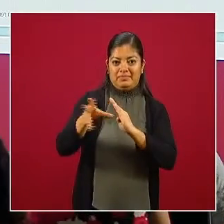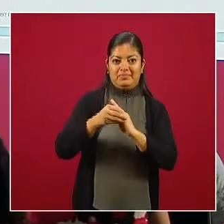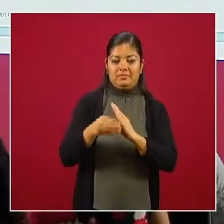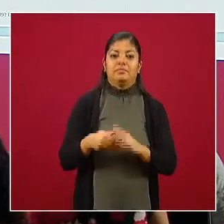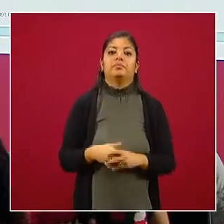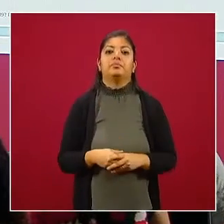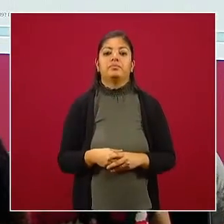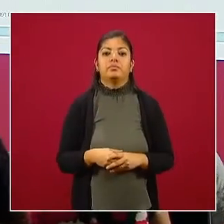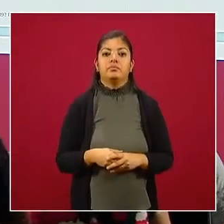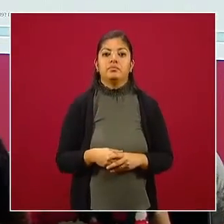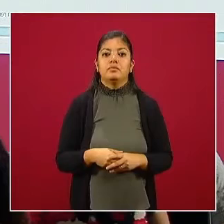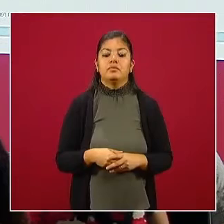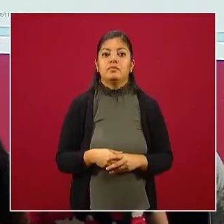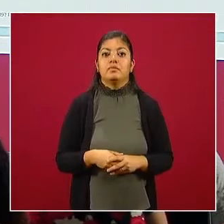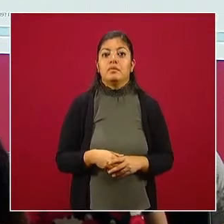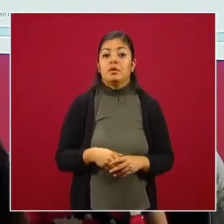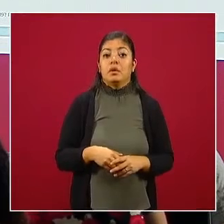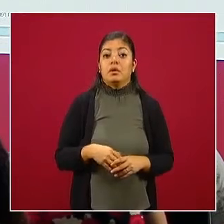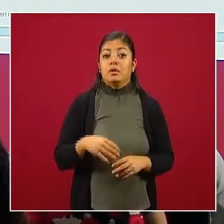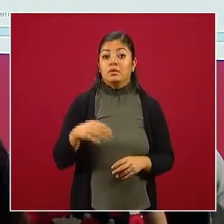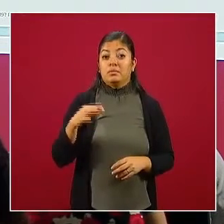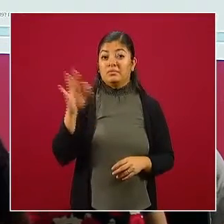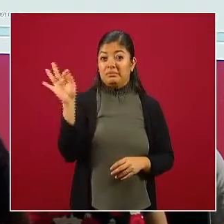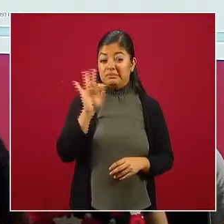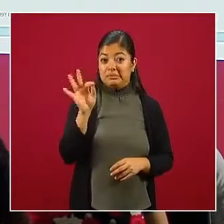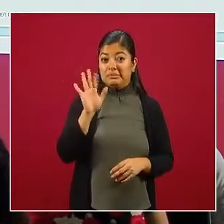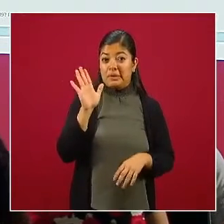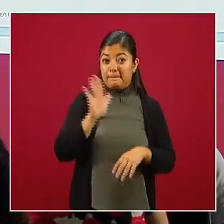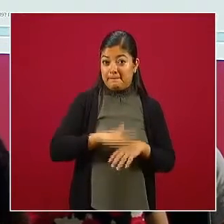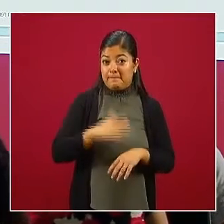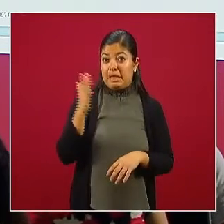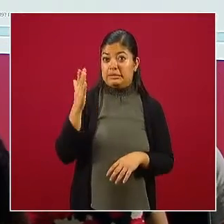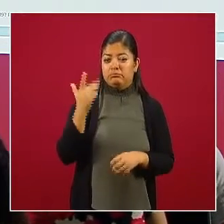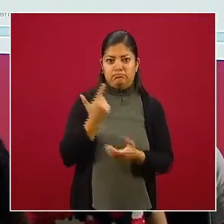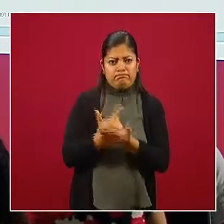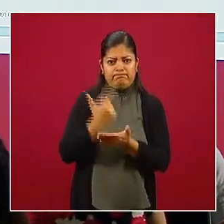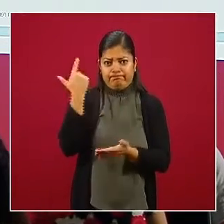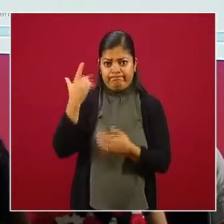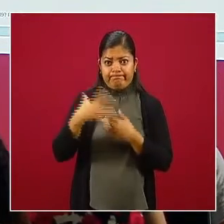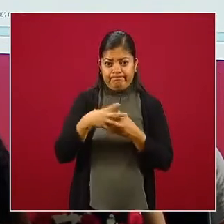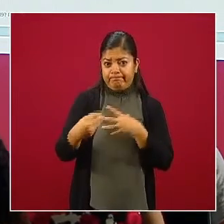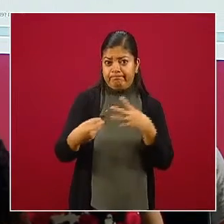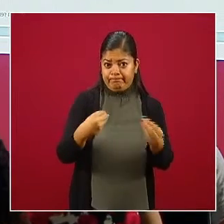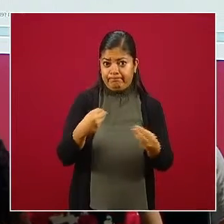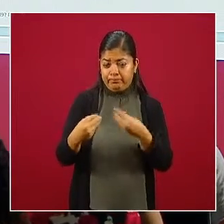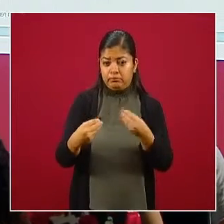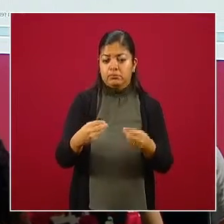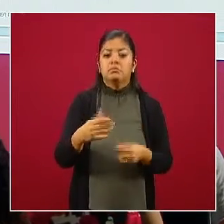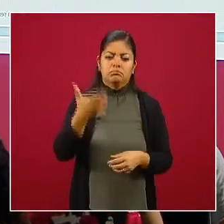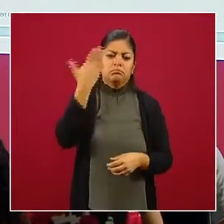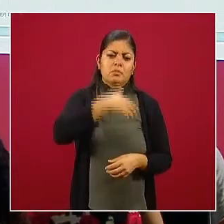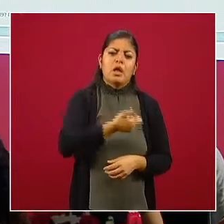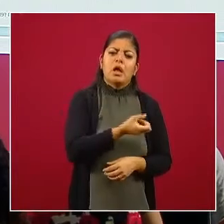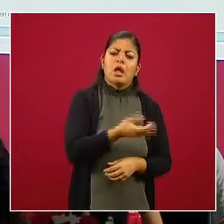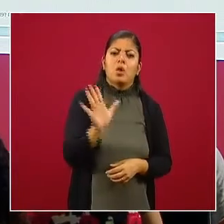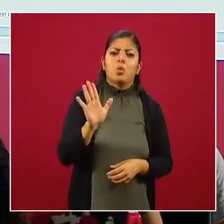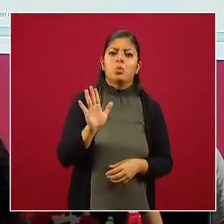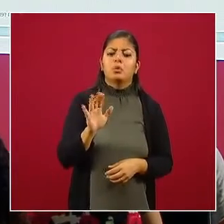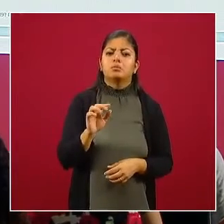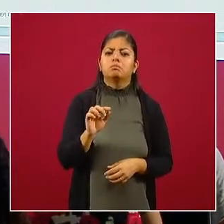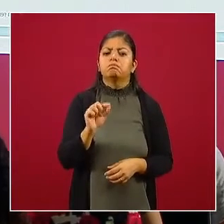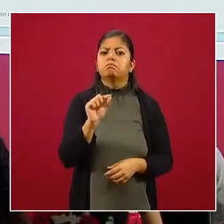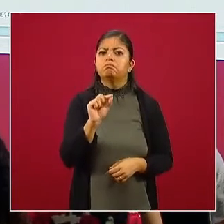Finalmente, entre más contagiante sea la enfermedad, hay enfermedades con poca frecuencia de contacto,